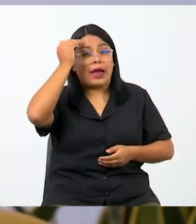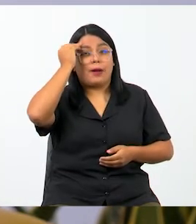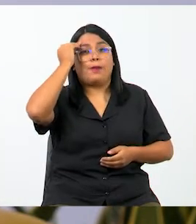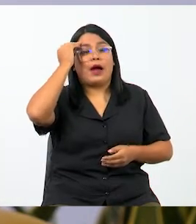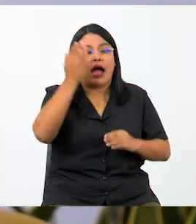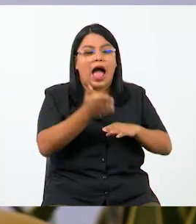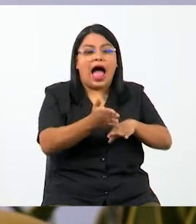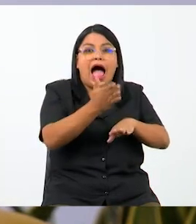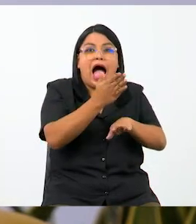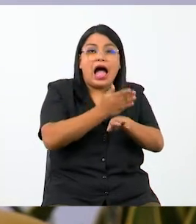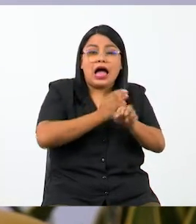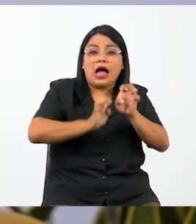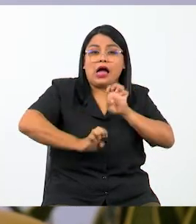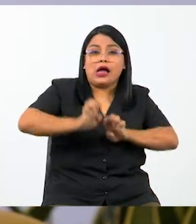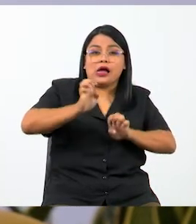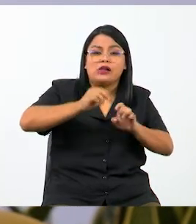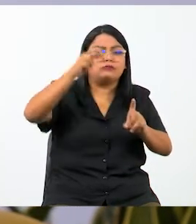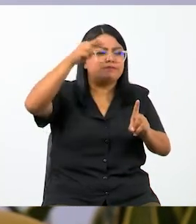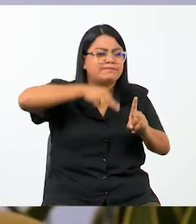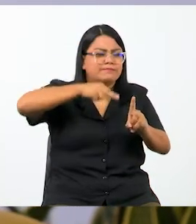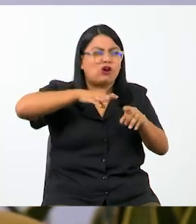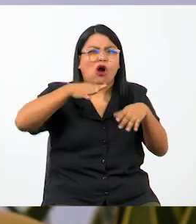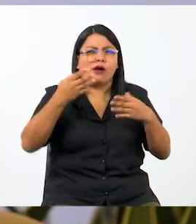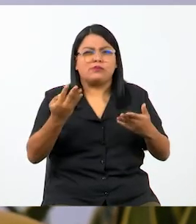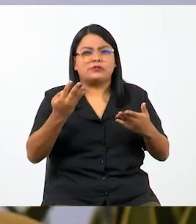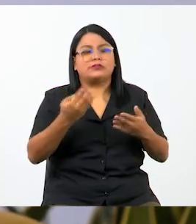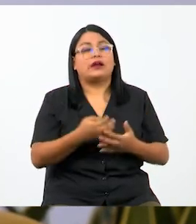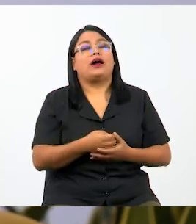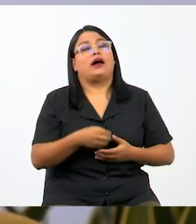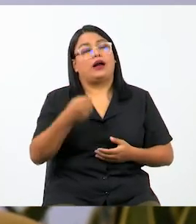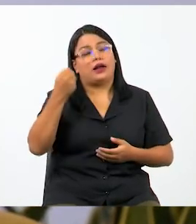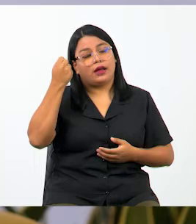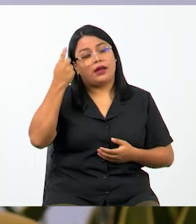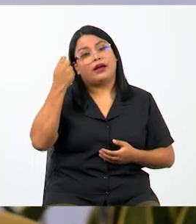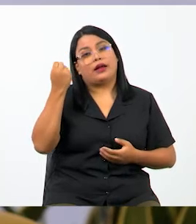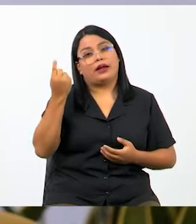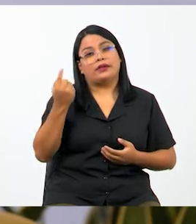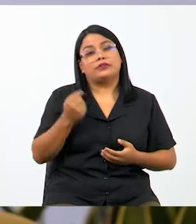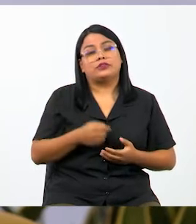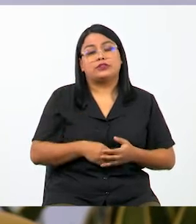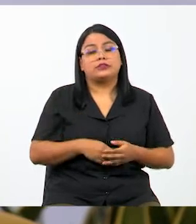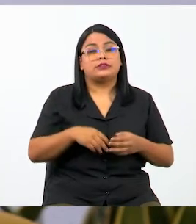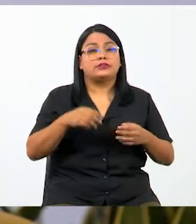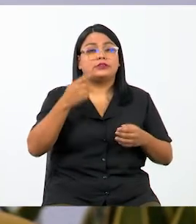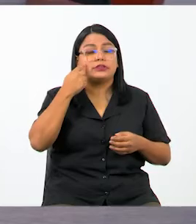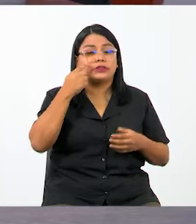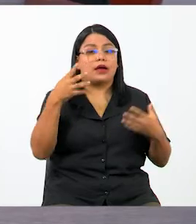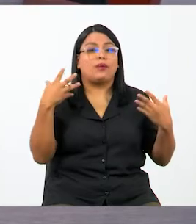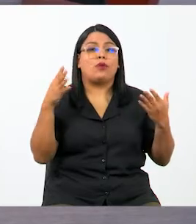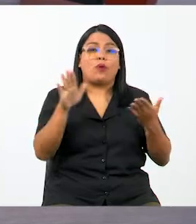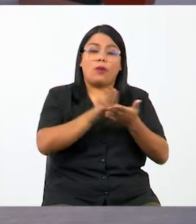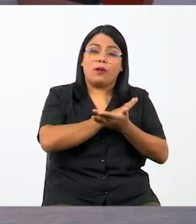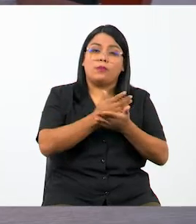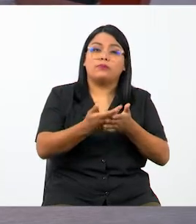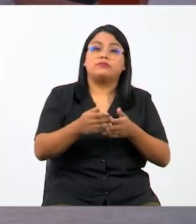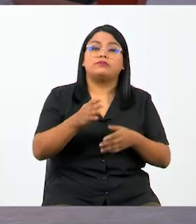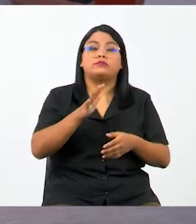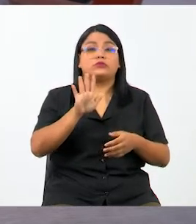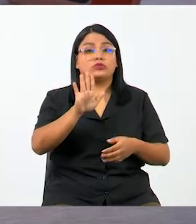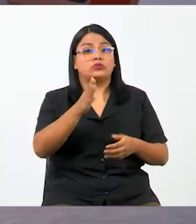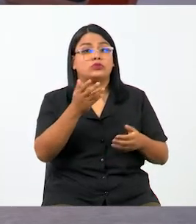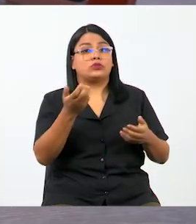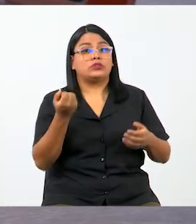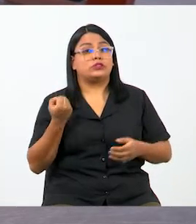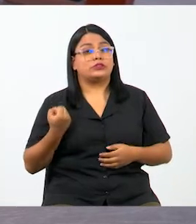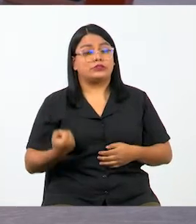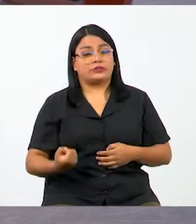cómo va a ser evaluado. Entonces, esta sección debemos socializarla con nuestros estudiantes. Muy bien.